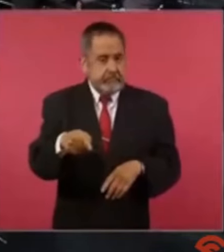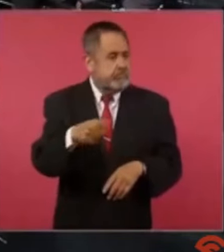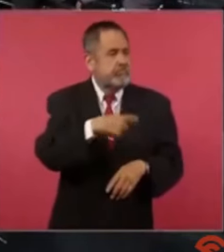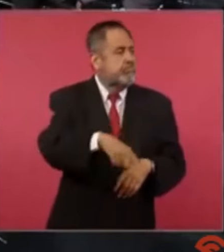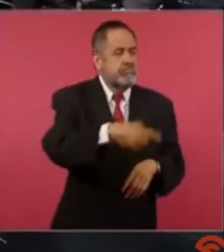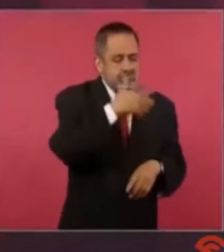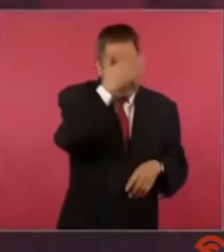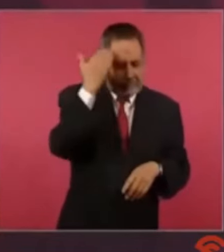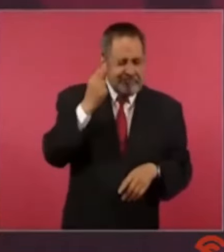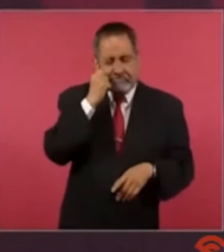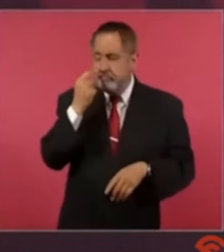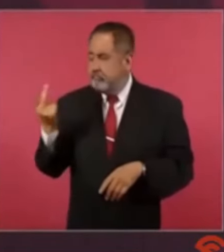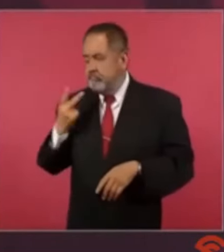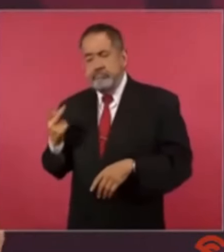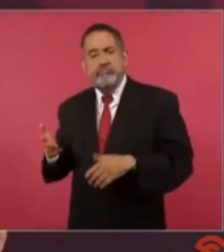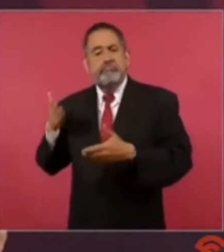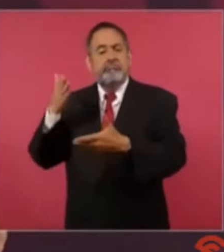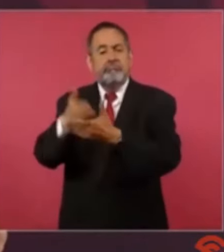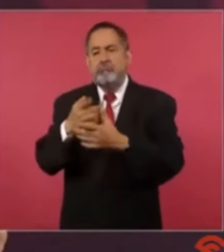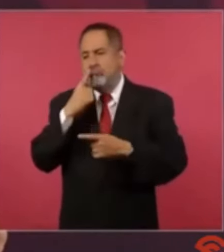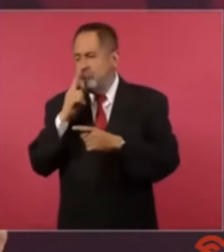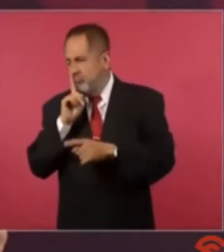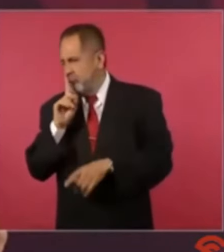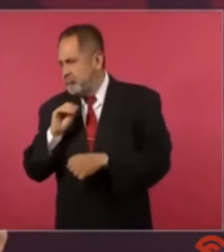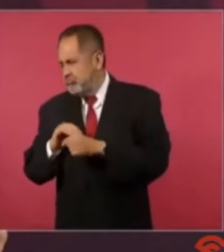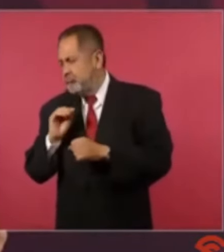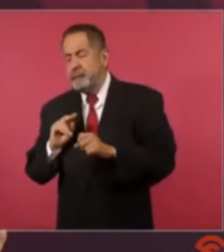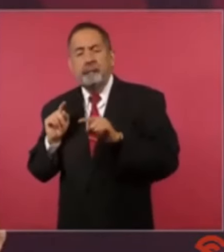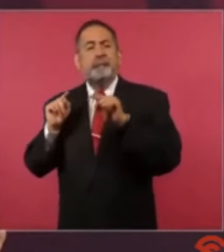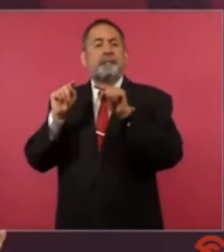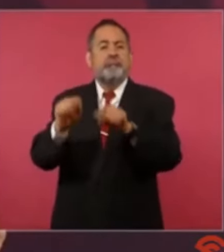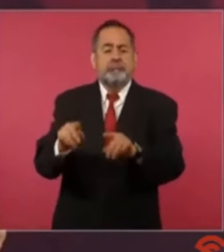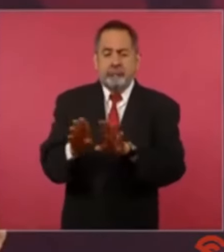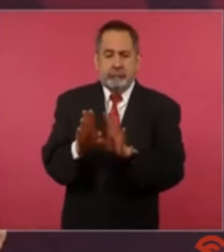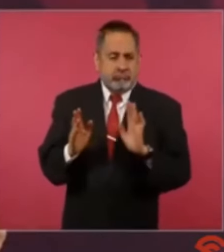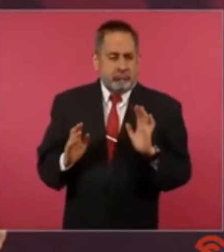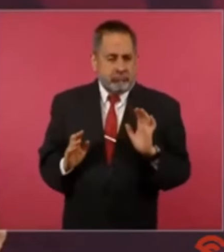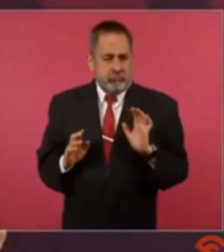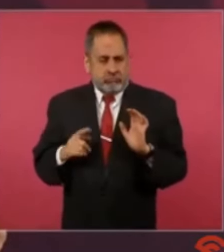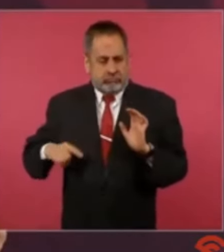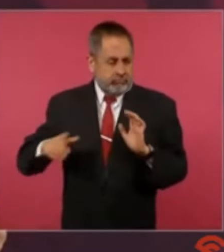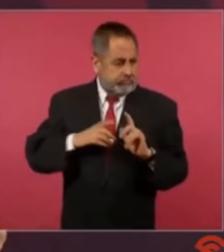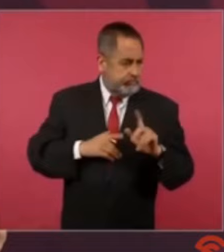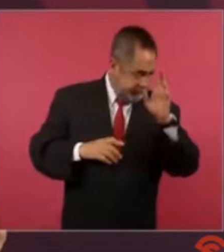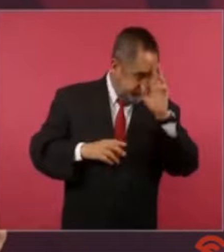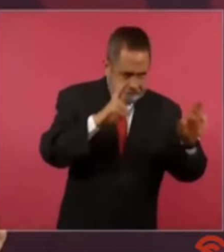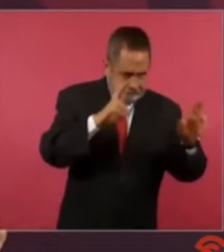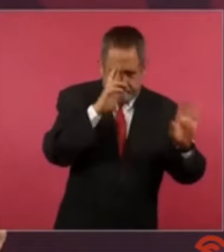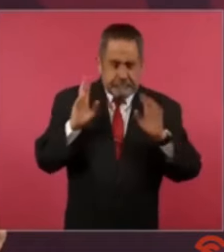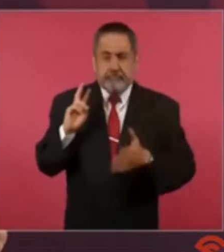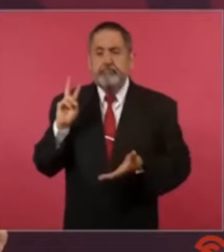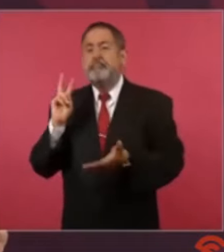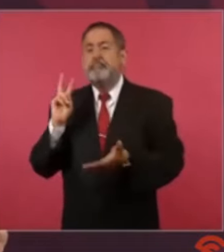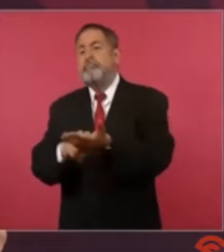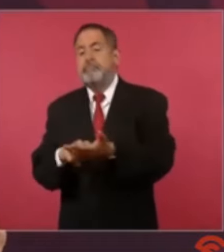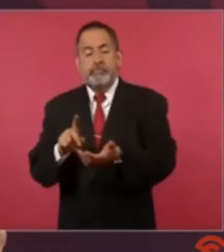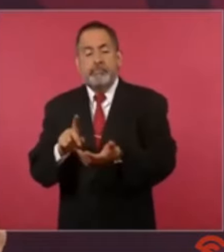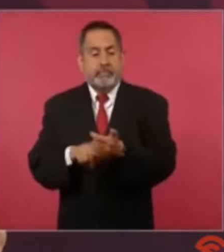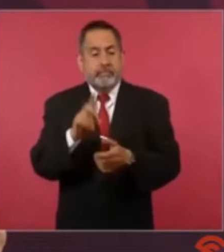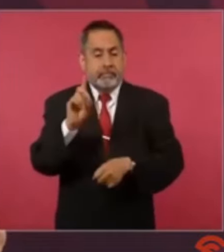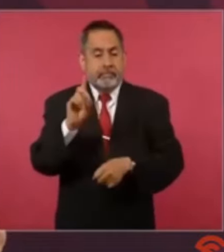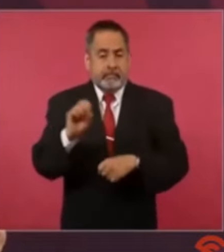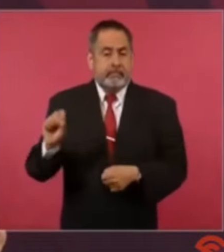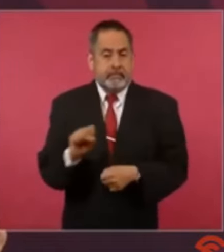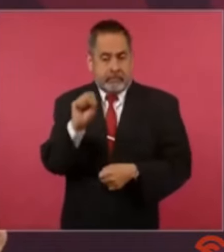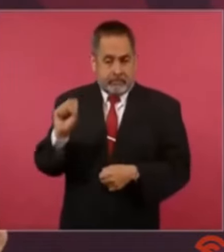supo, porque quisimos ser, como siempre, respetuosos. El sábado fue el Día de